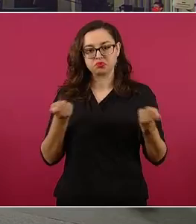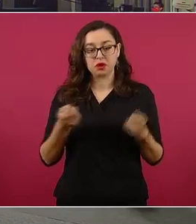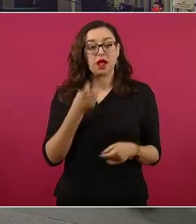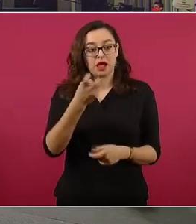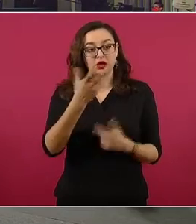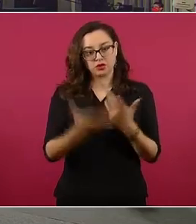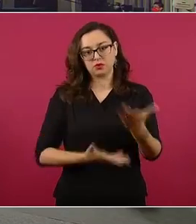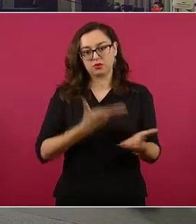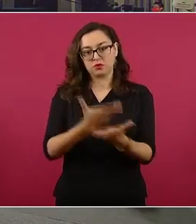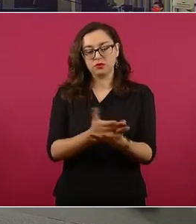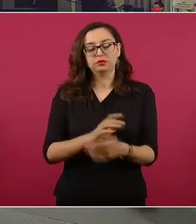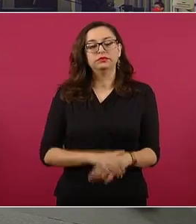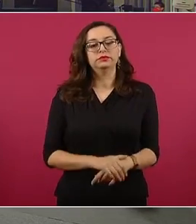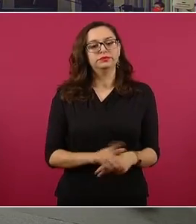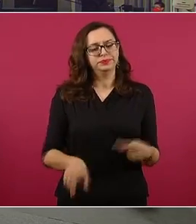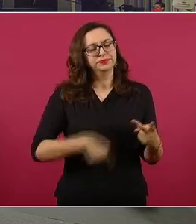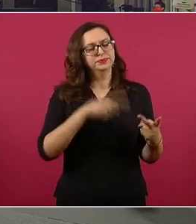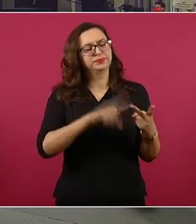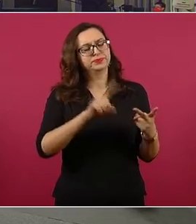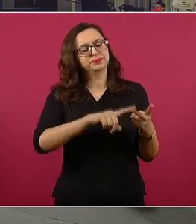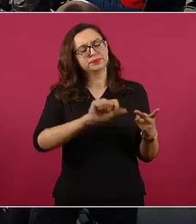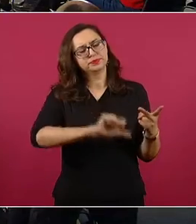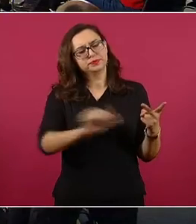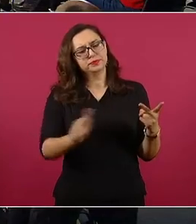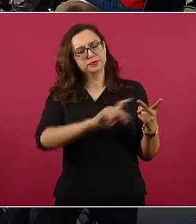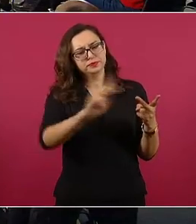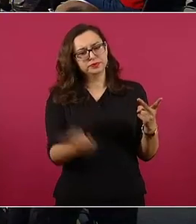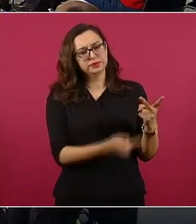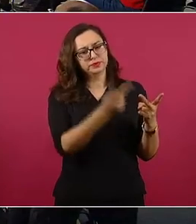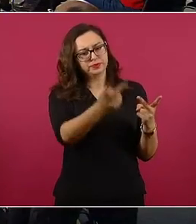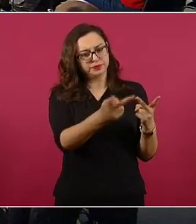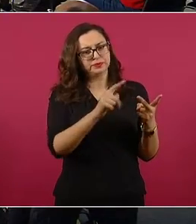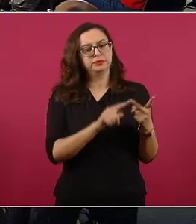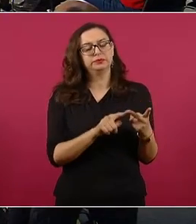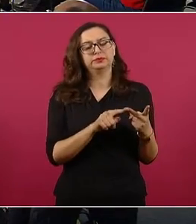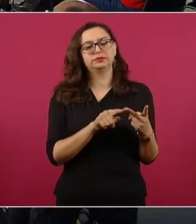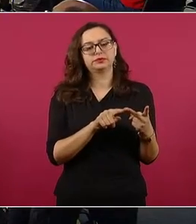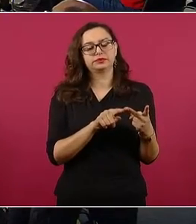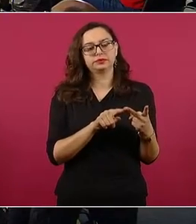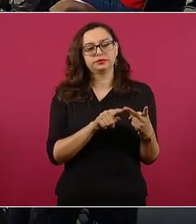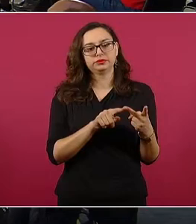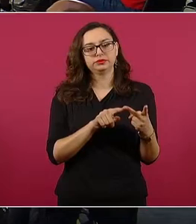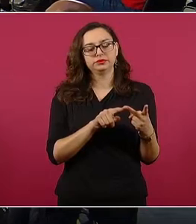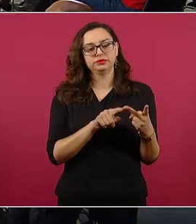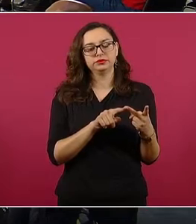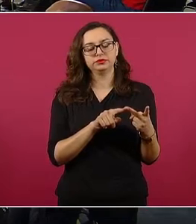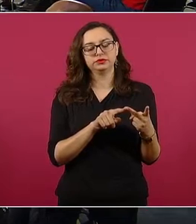En una segunda pregunta, señor presidente, ¿qué se podría hacer?